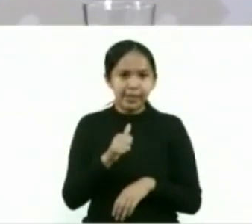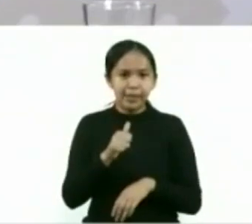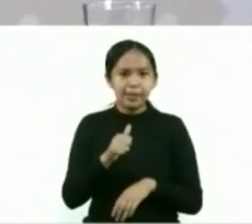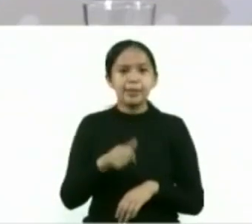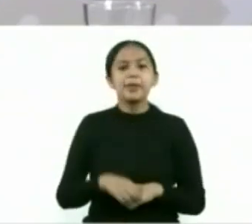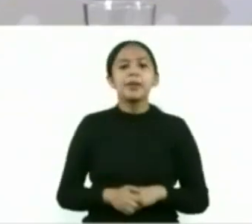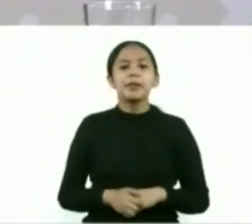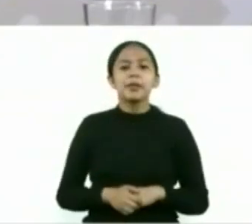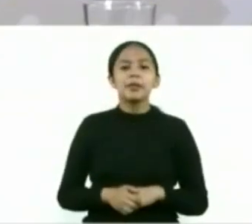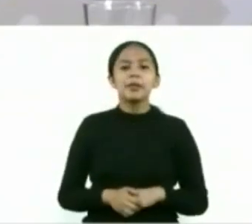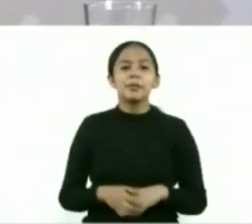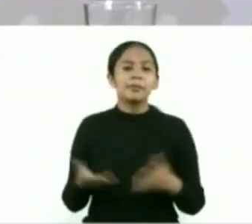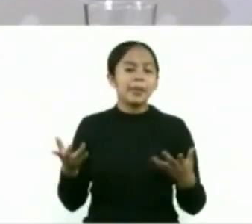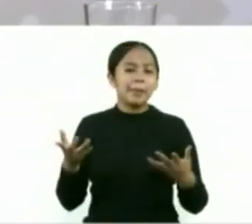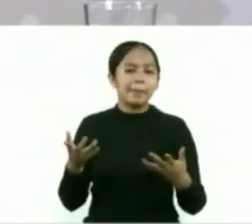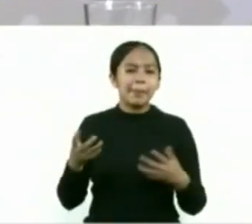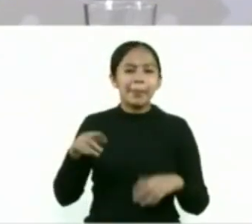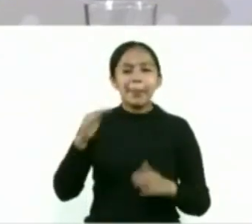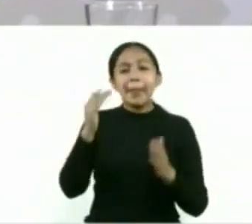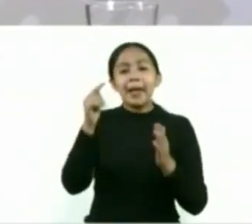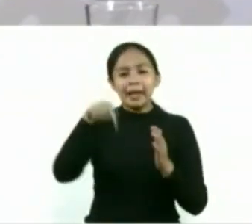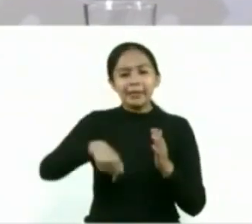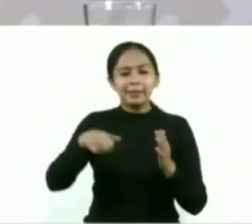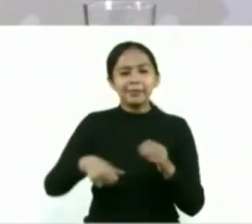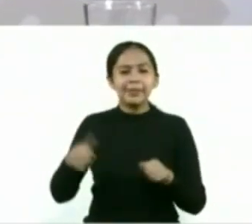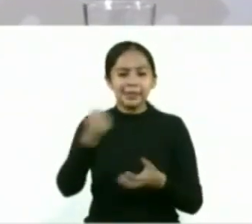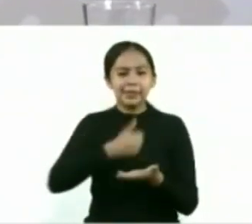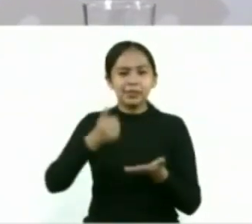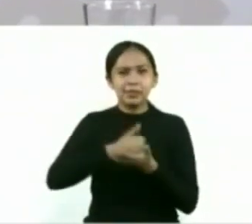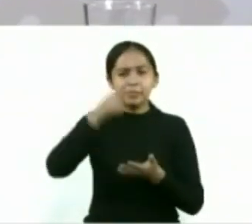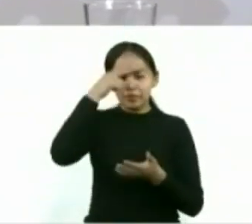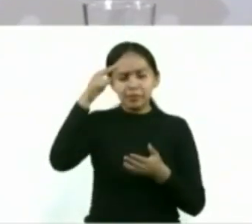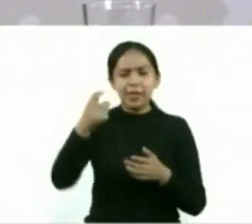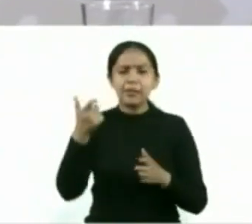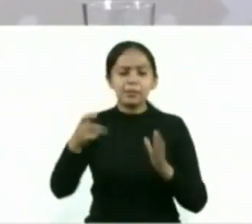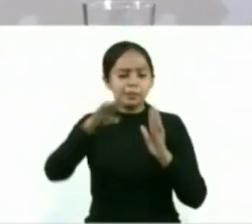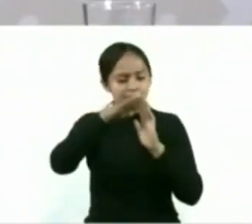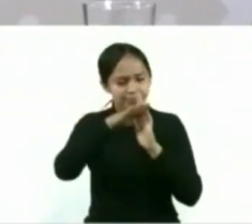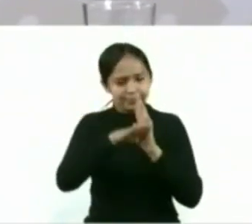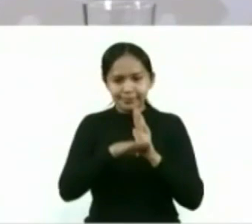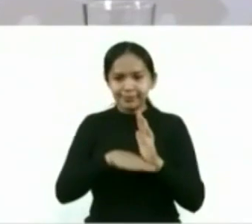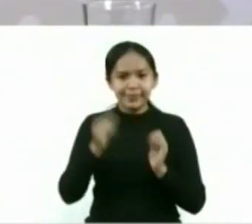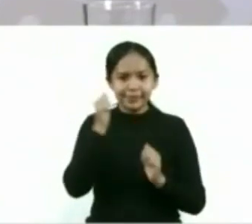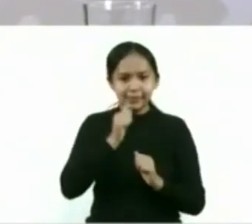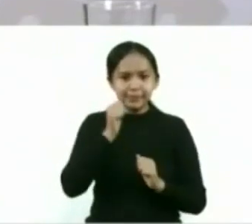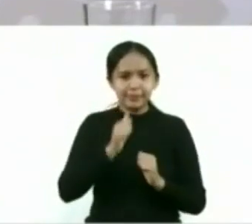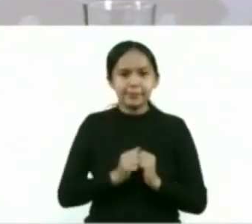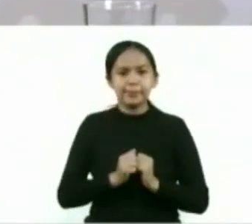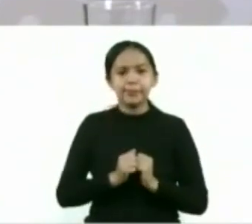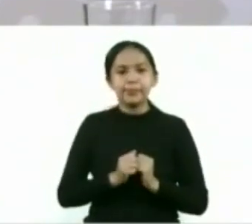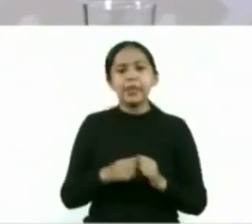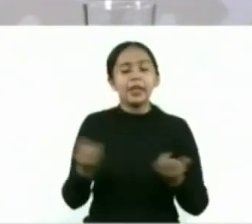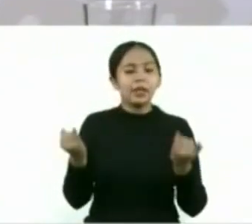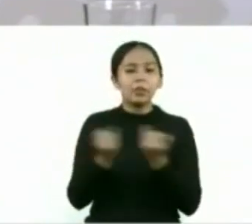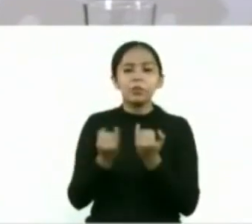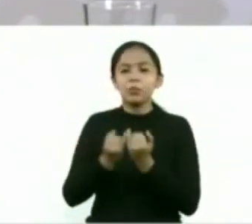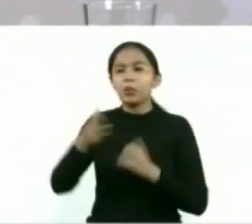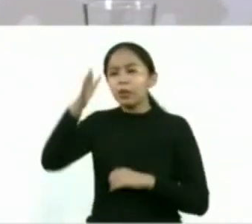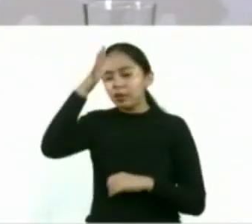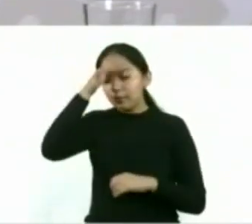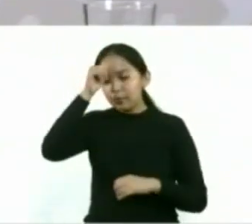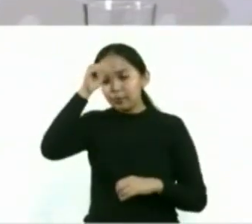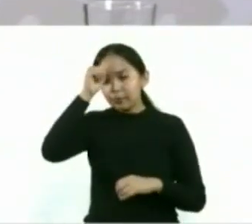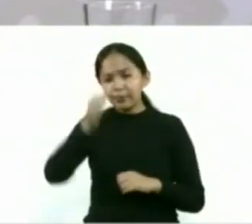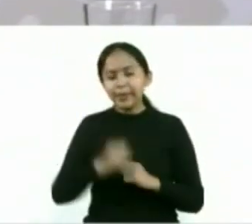México sigue teniendo la tarifa más baja del país. Y se exige y se acuerda con los transportistas, si podemos regresar por